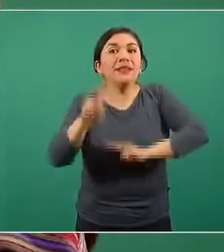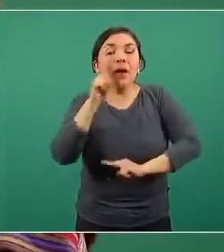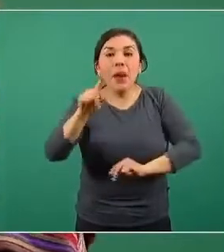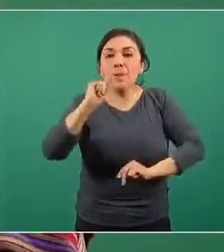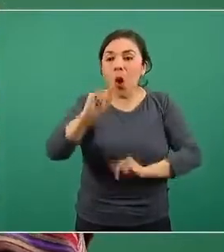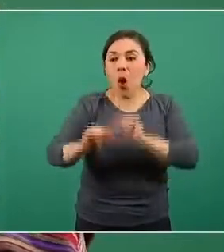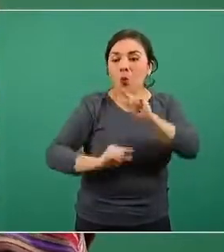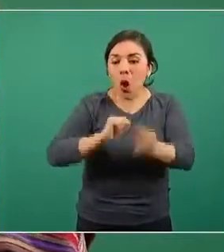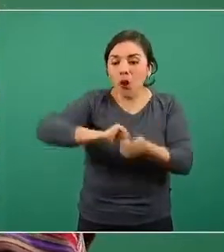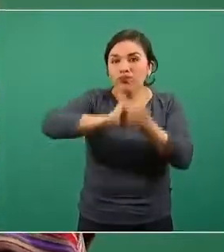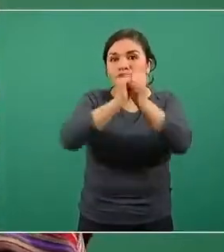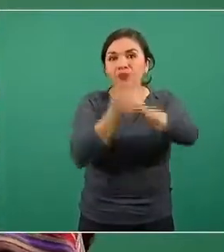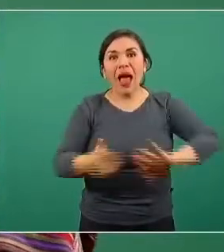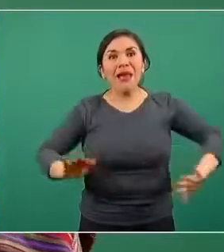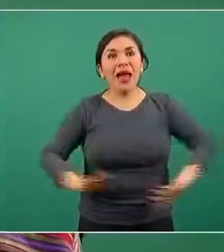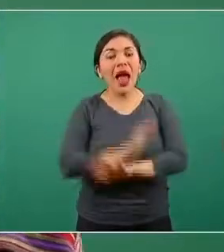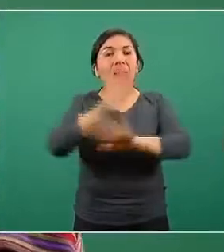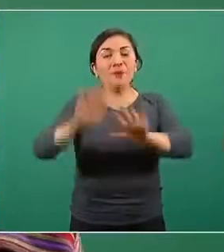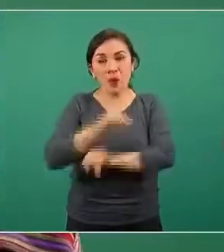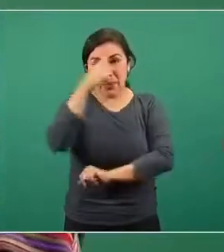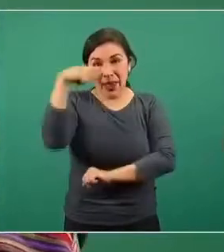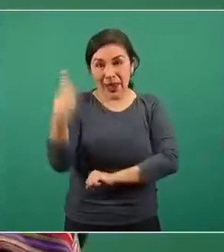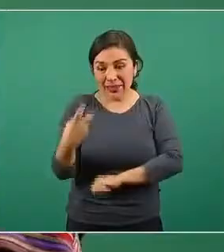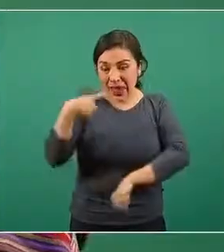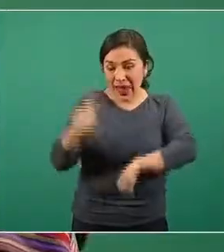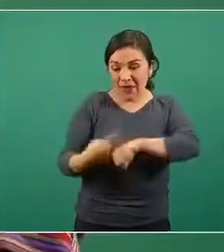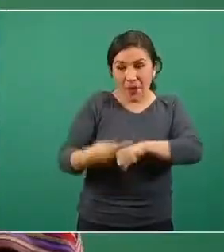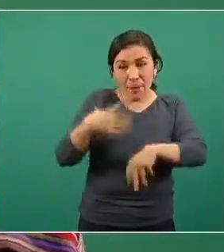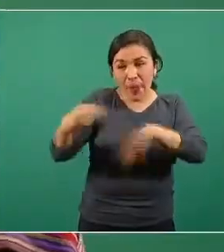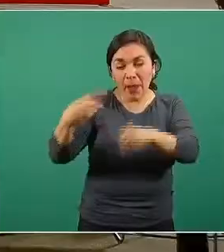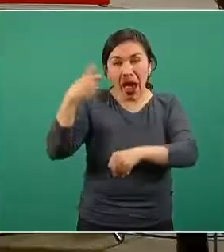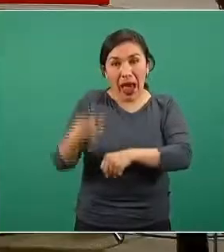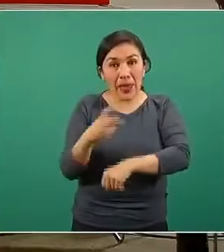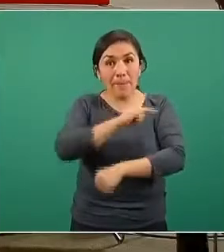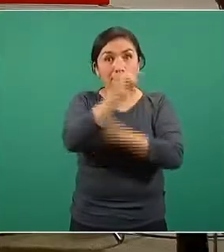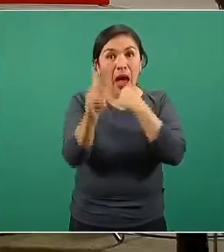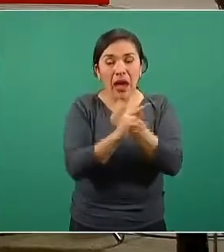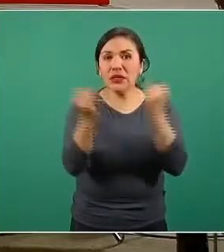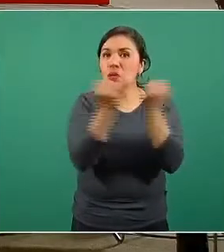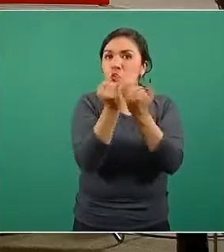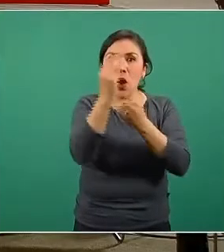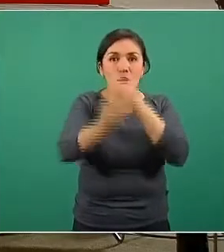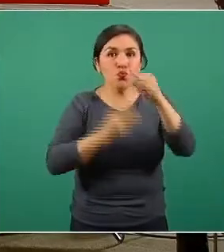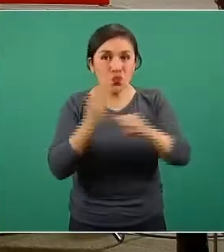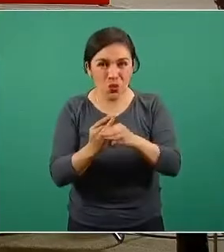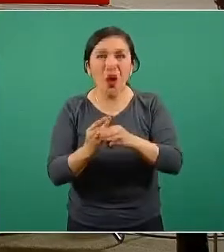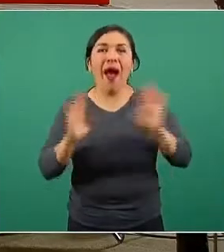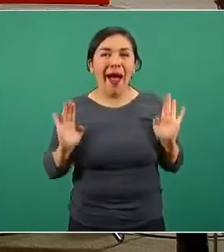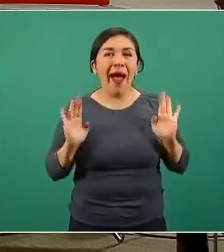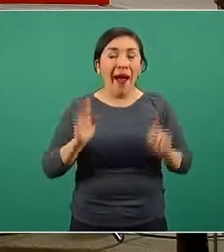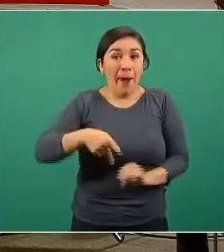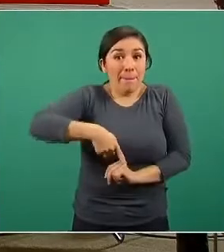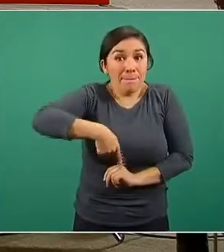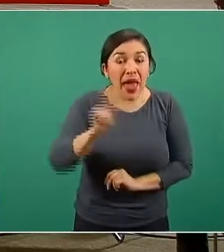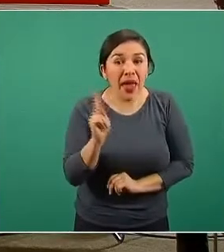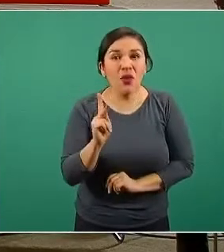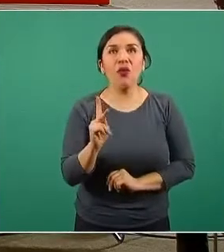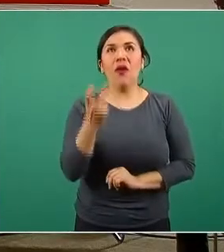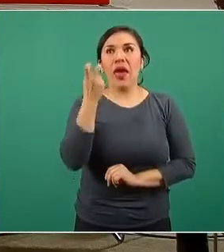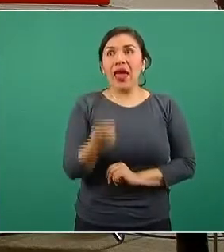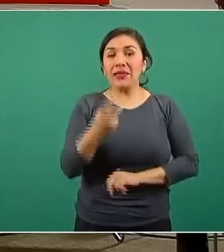cambio significativo en la pandemia en nuestro país y a nivel global, evidentemente, al ser